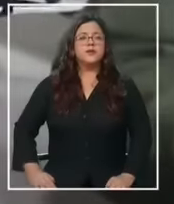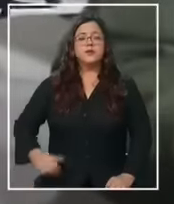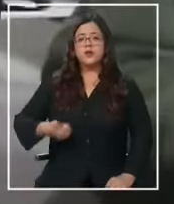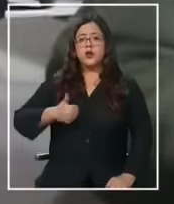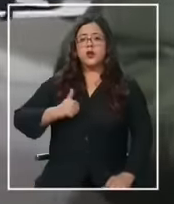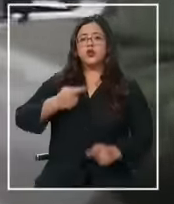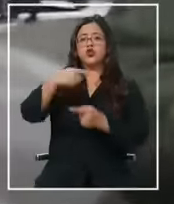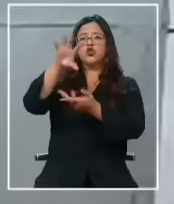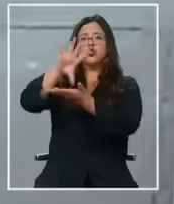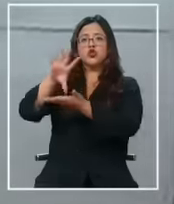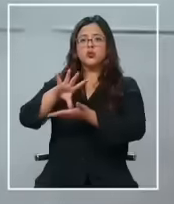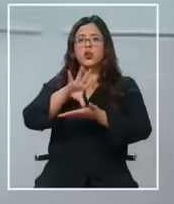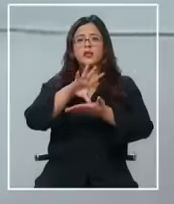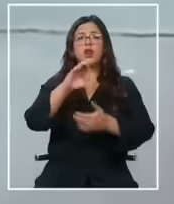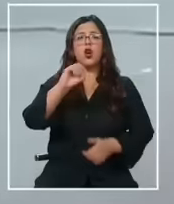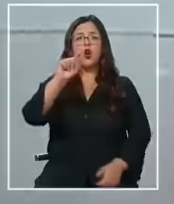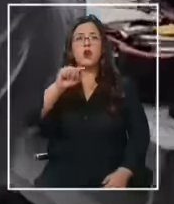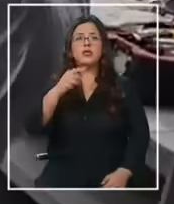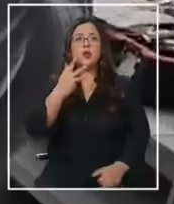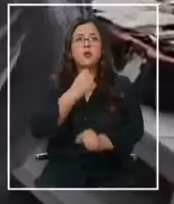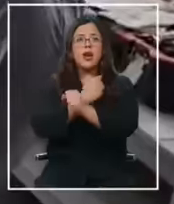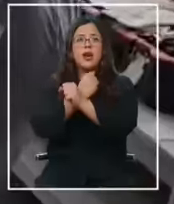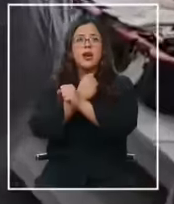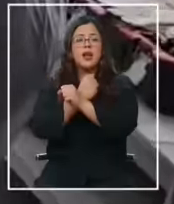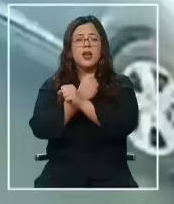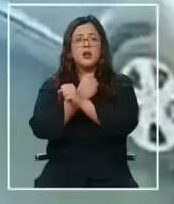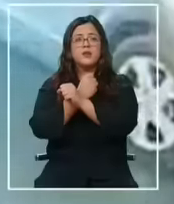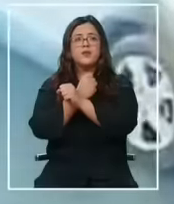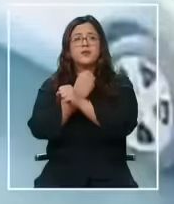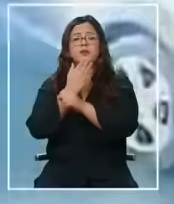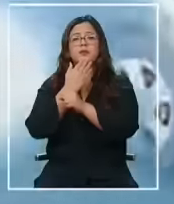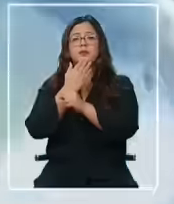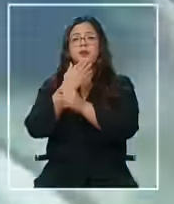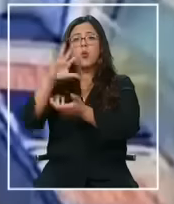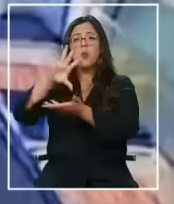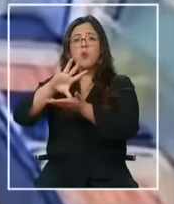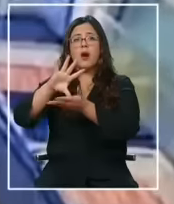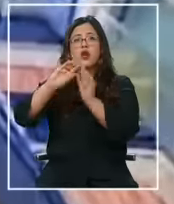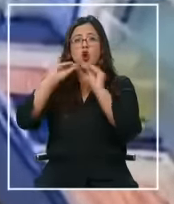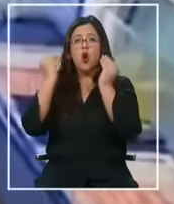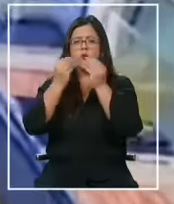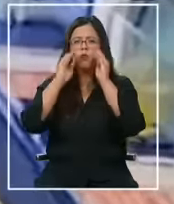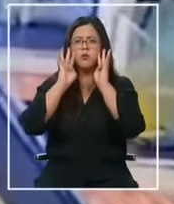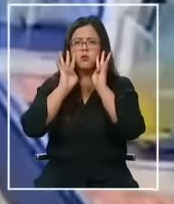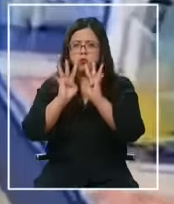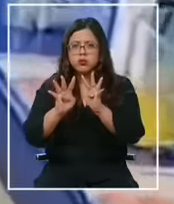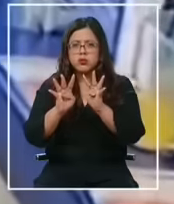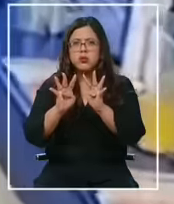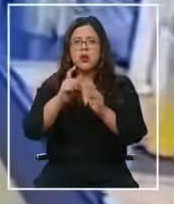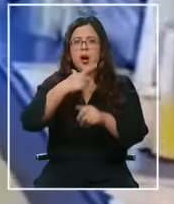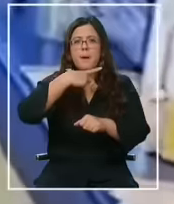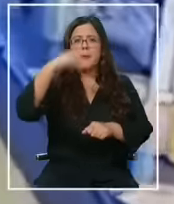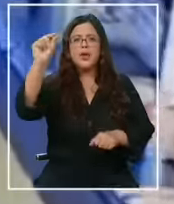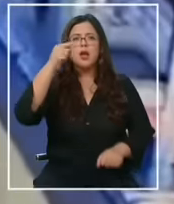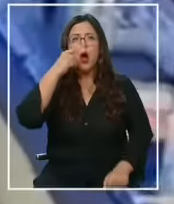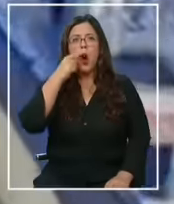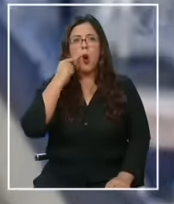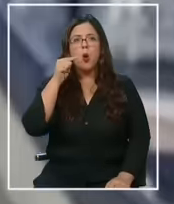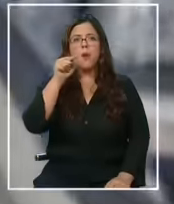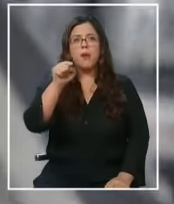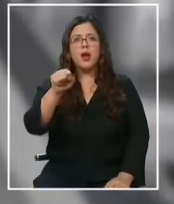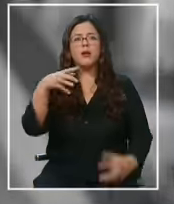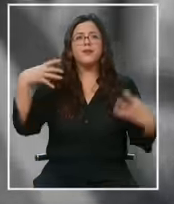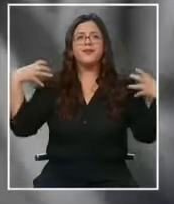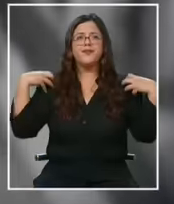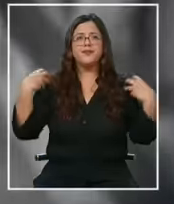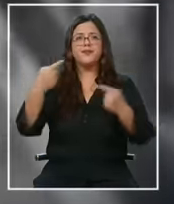Policías extranjeras, el OS-9, agregados de carabineros y un país completo estuvieron atentos al frenético escape de Dayoni Sorozco con